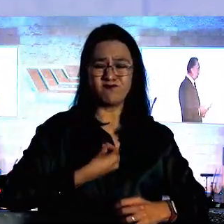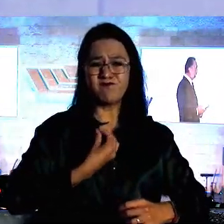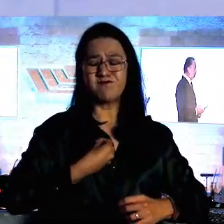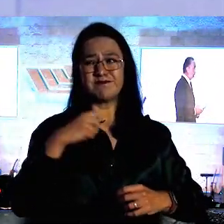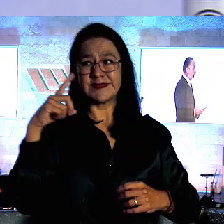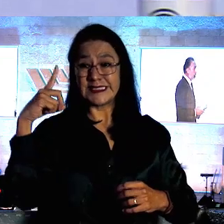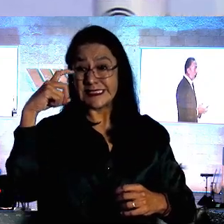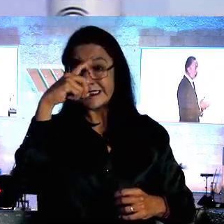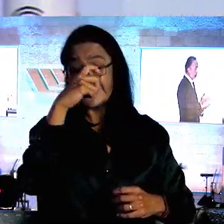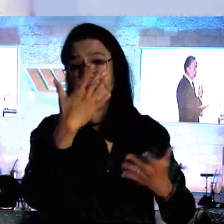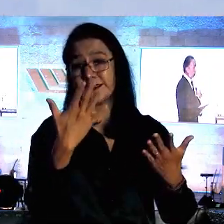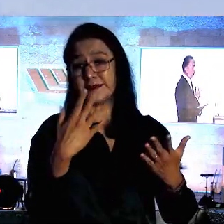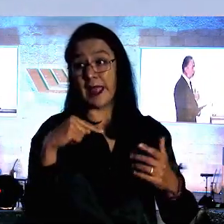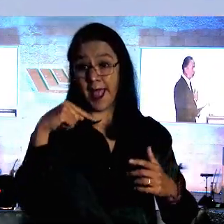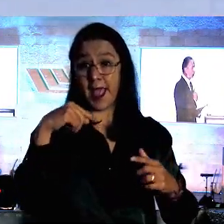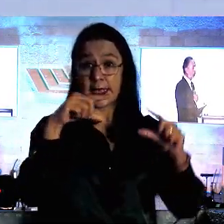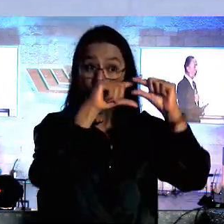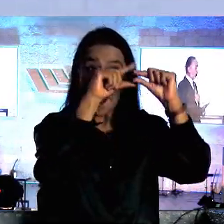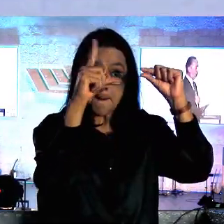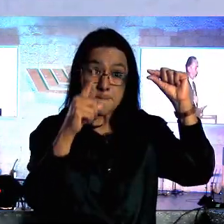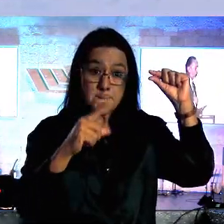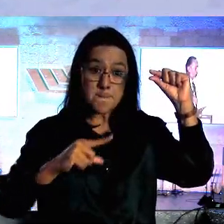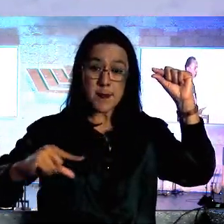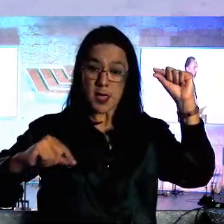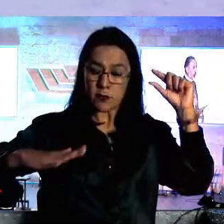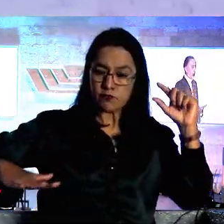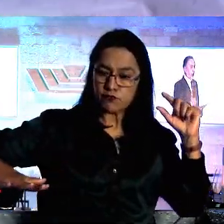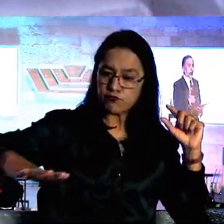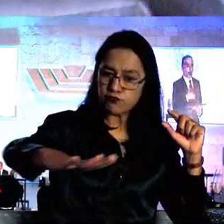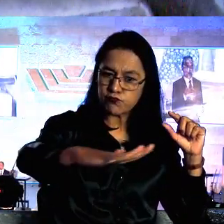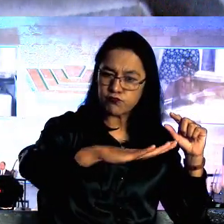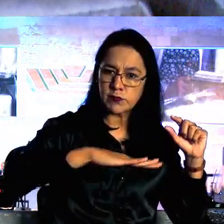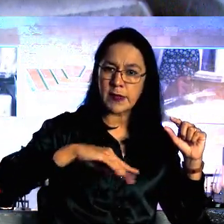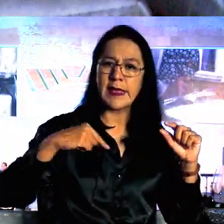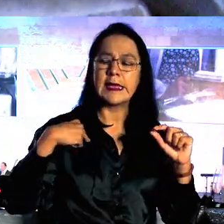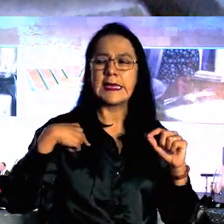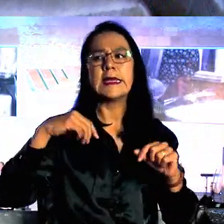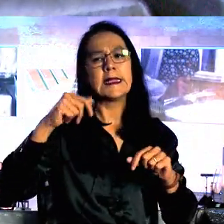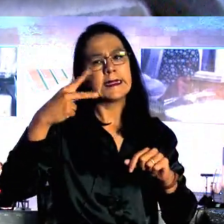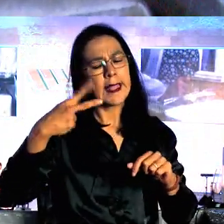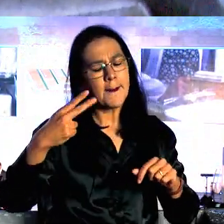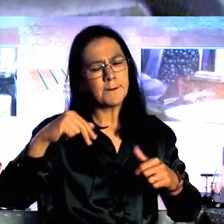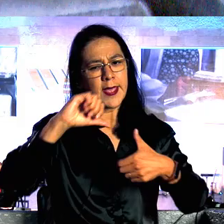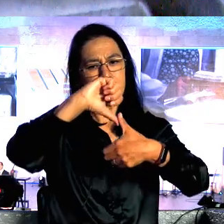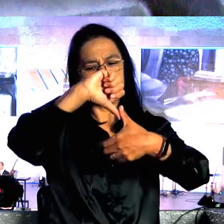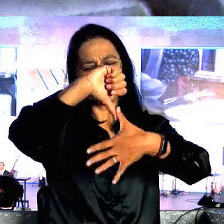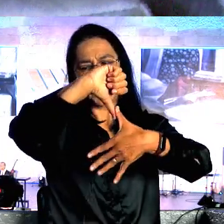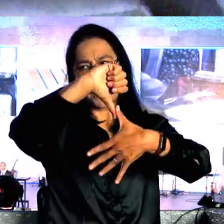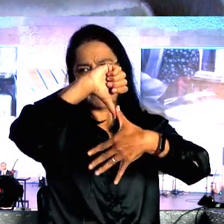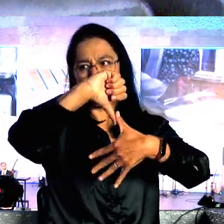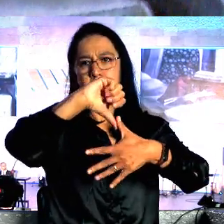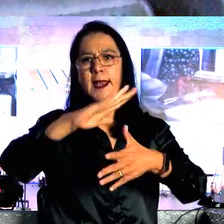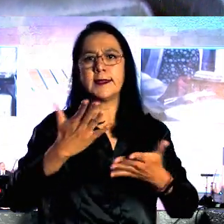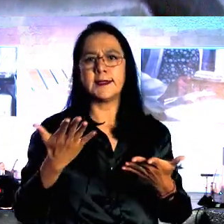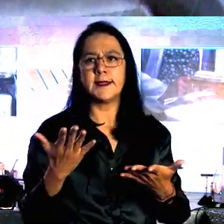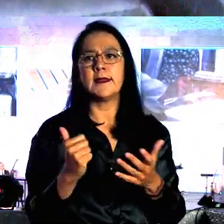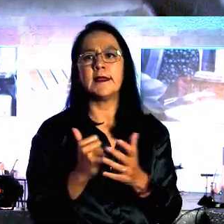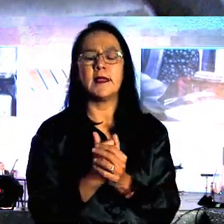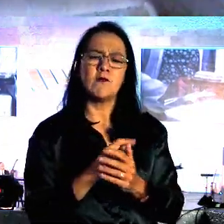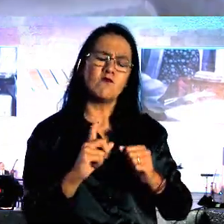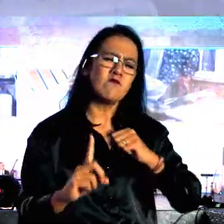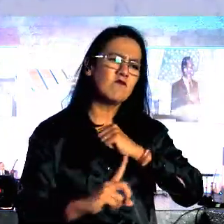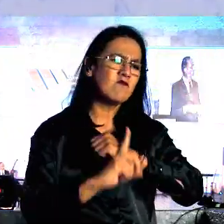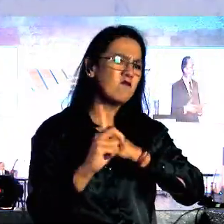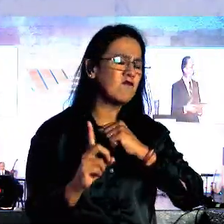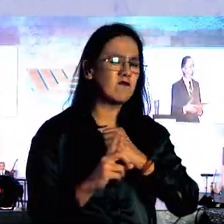En México, pensamos en nuestro país, y obviamente en América Latina, y obviamente este es un